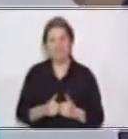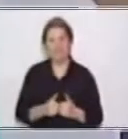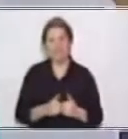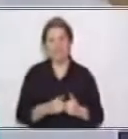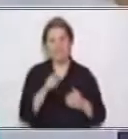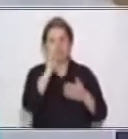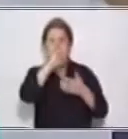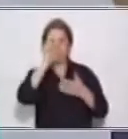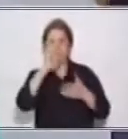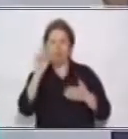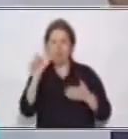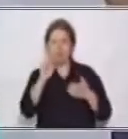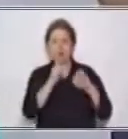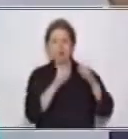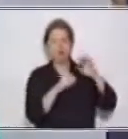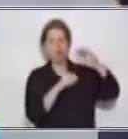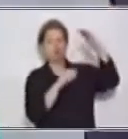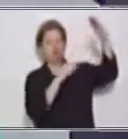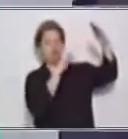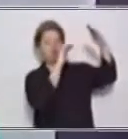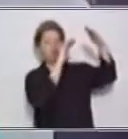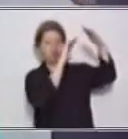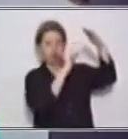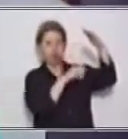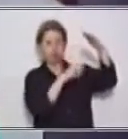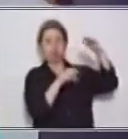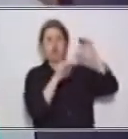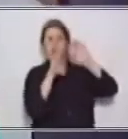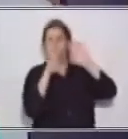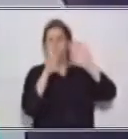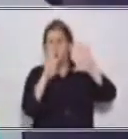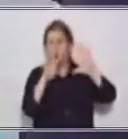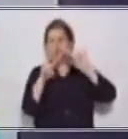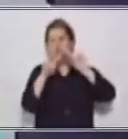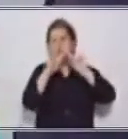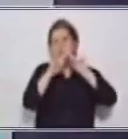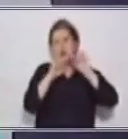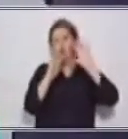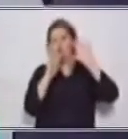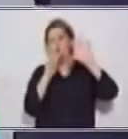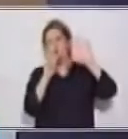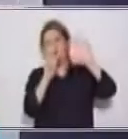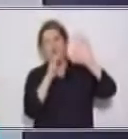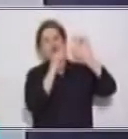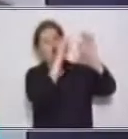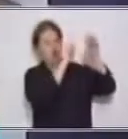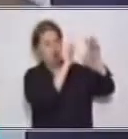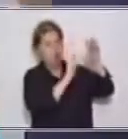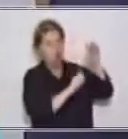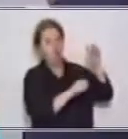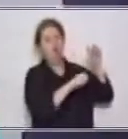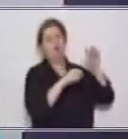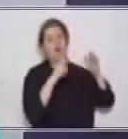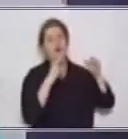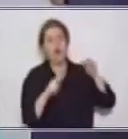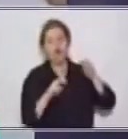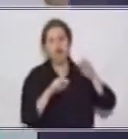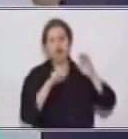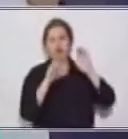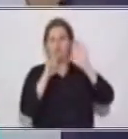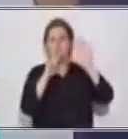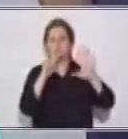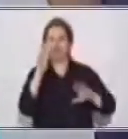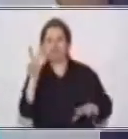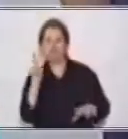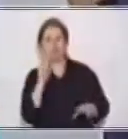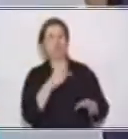Lo escribo verticalmente y multiplico. 9 por 8, 72, tengo 7 decenas.